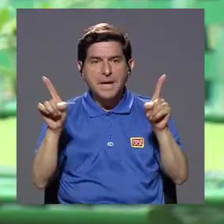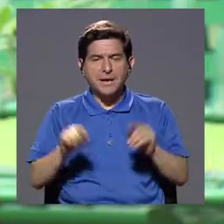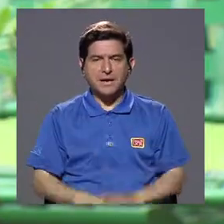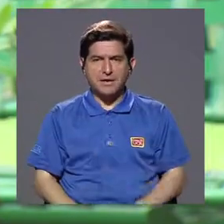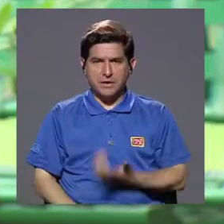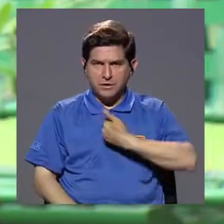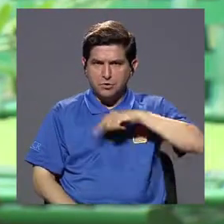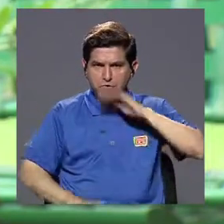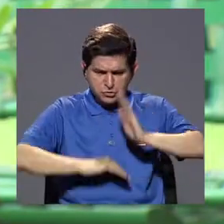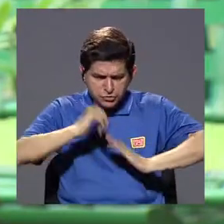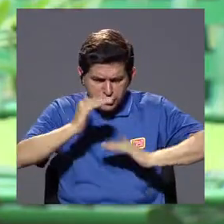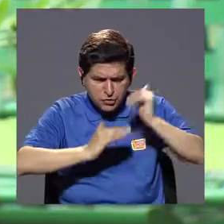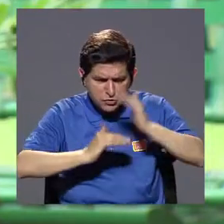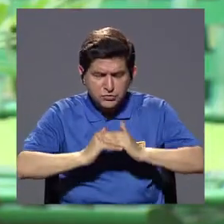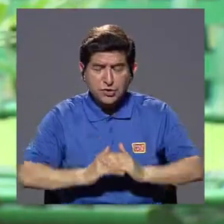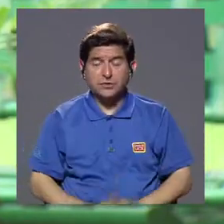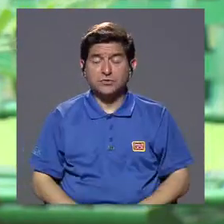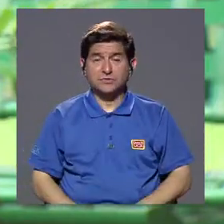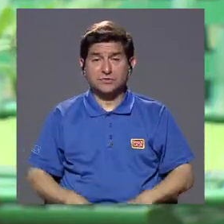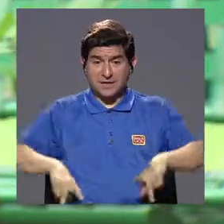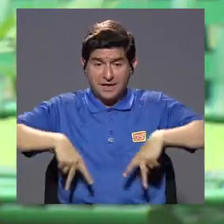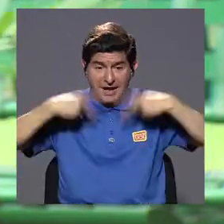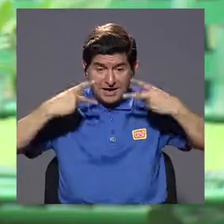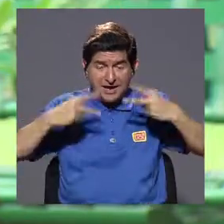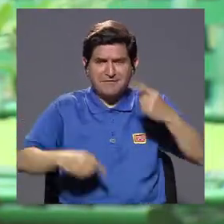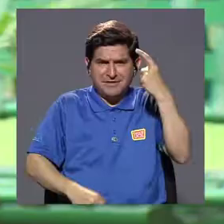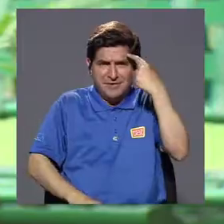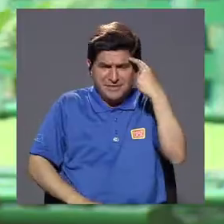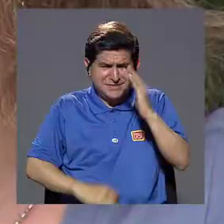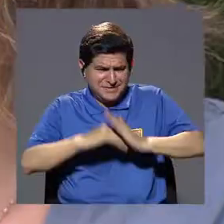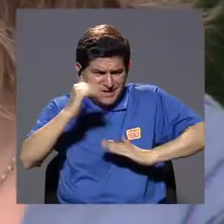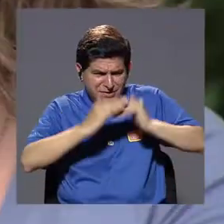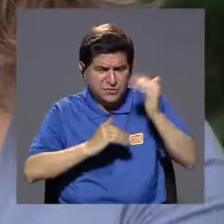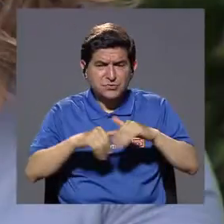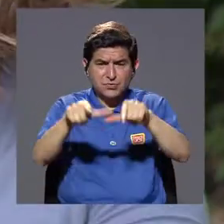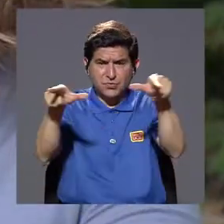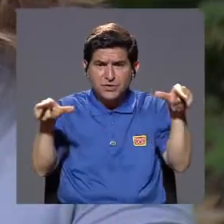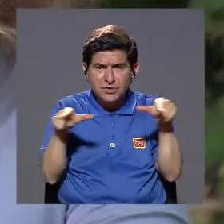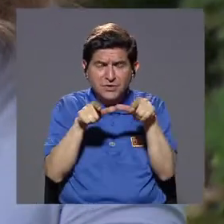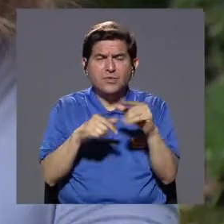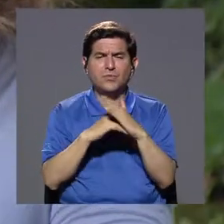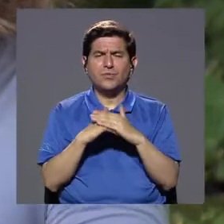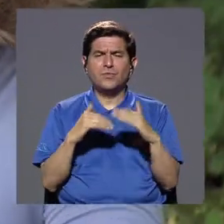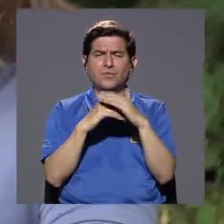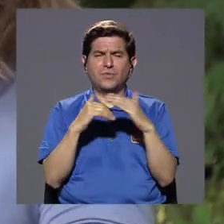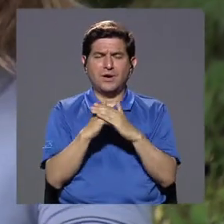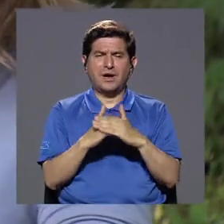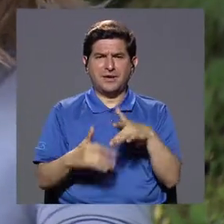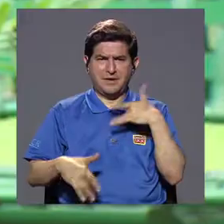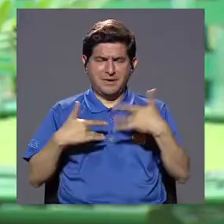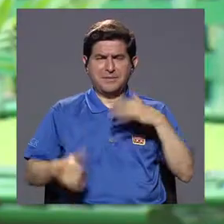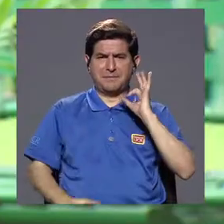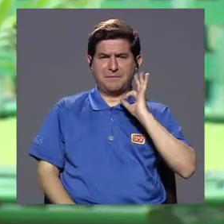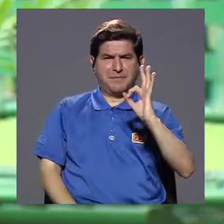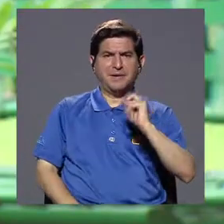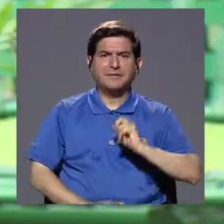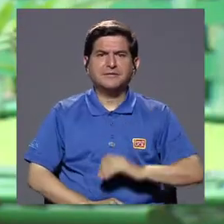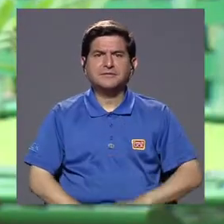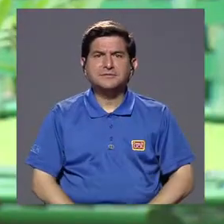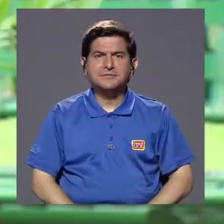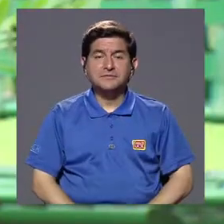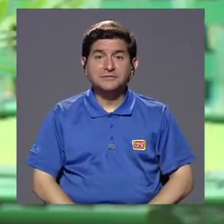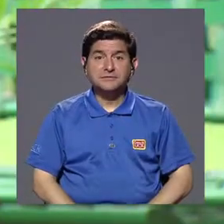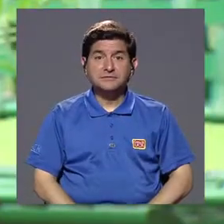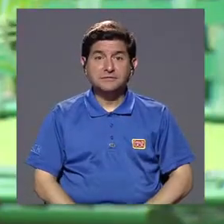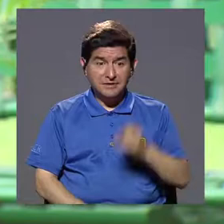construimos y pasamos nuestra vida construyendo una zona de confort para sentirnos bien y